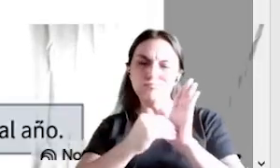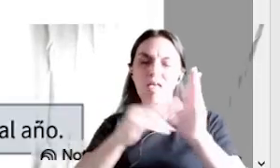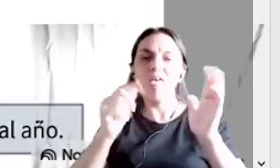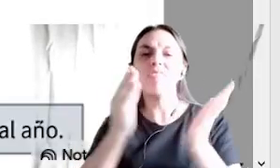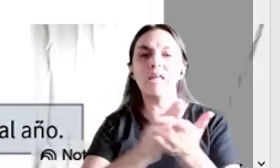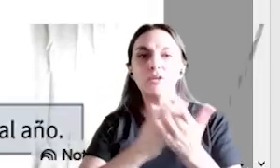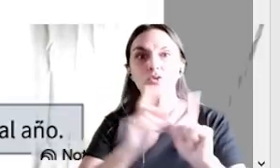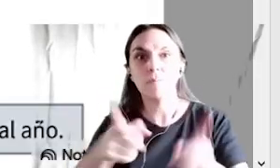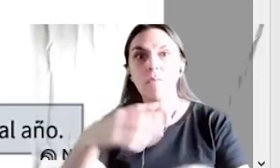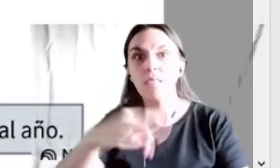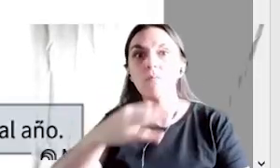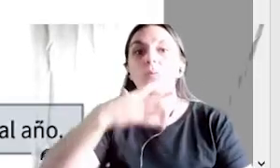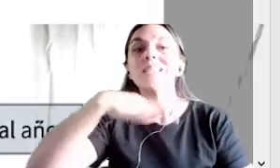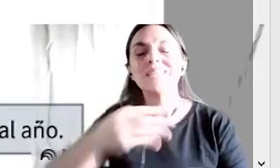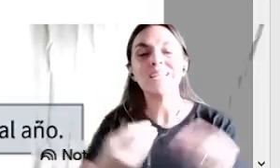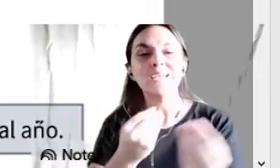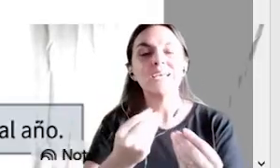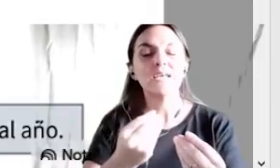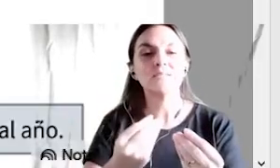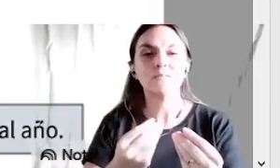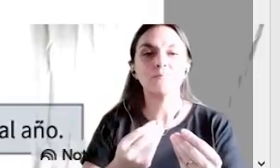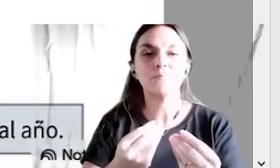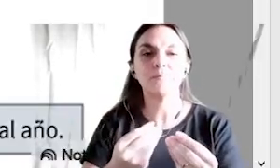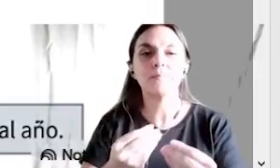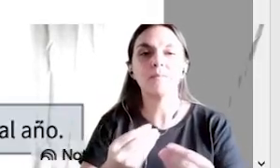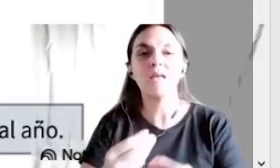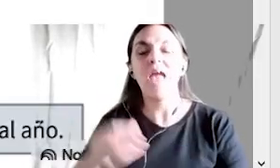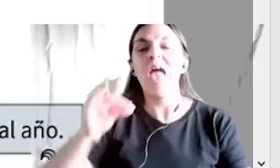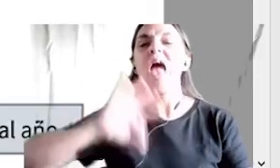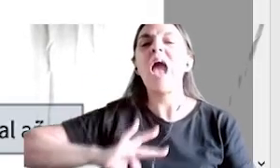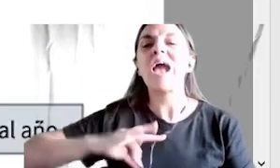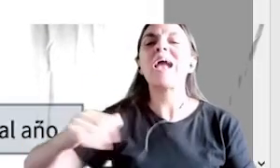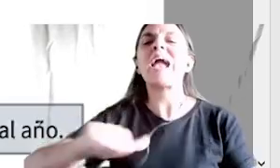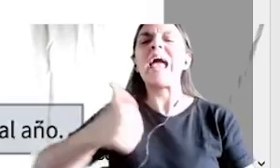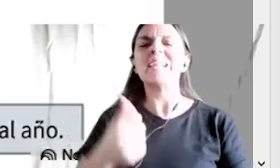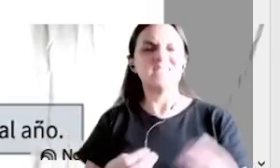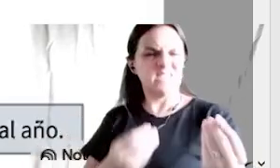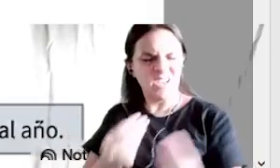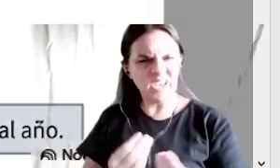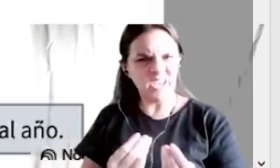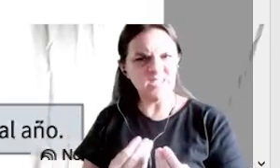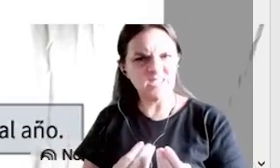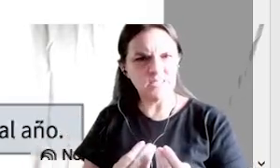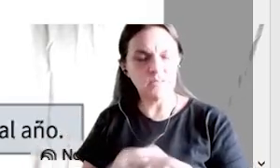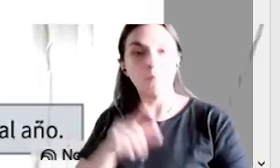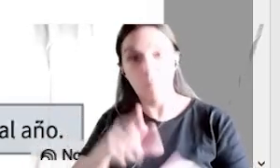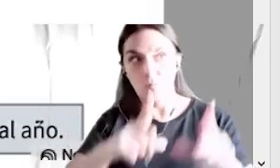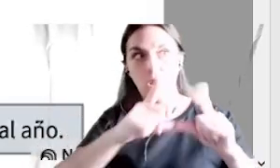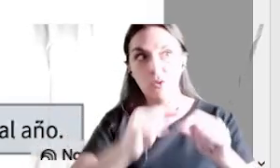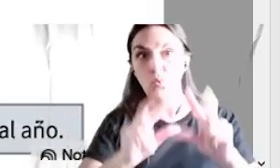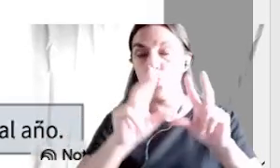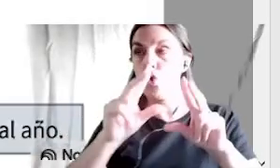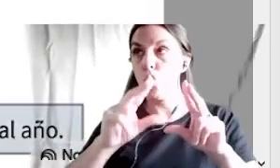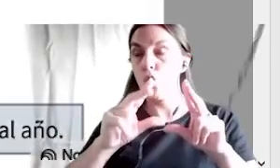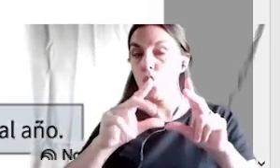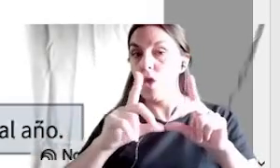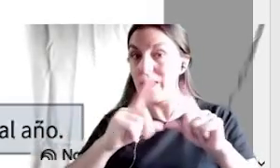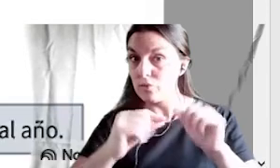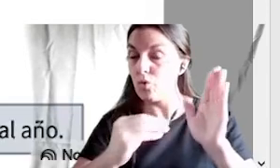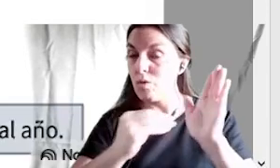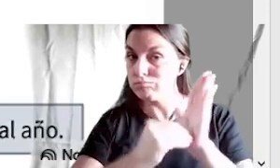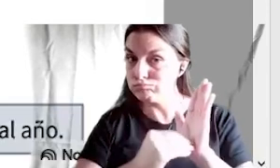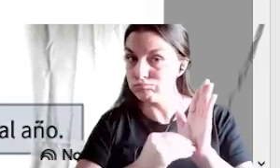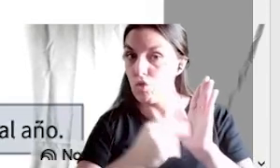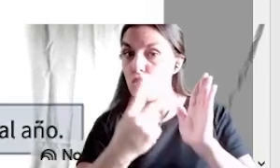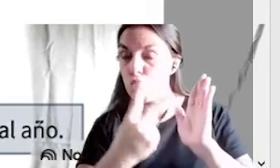entender qué se entiende por ganancia. ¿Cuál es el objeto? Bueno, ahí lo tenemos en el artículo 2. El inciso